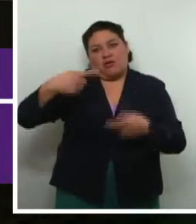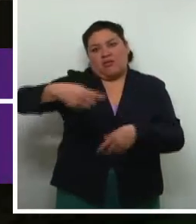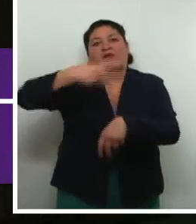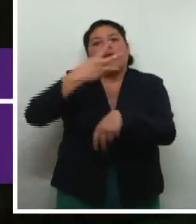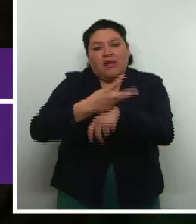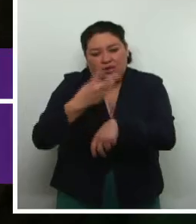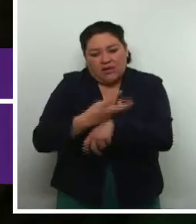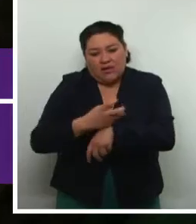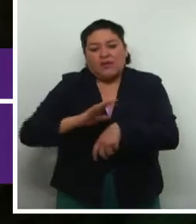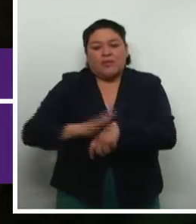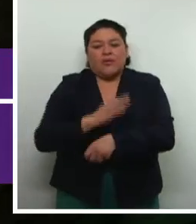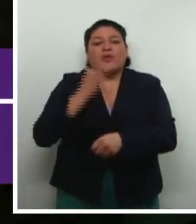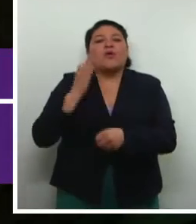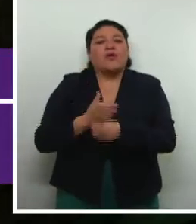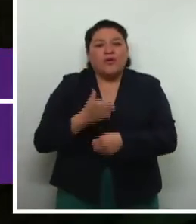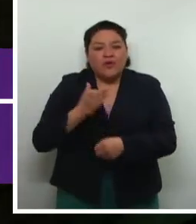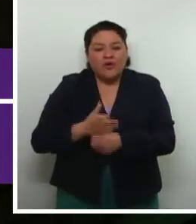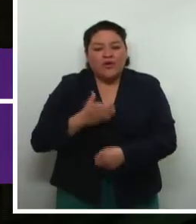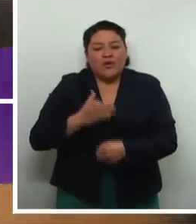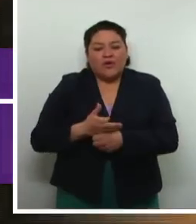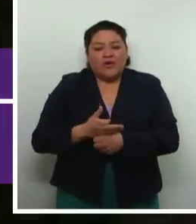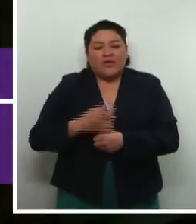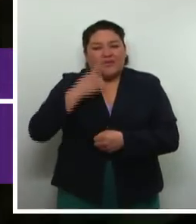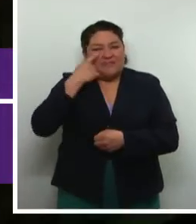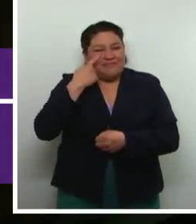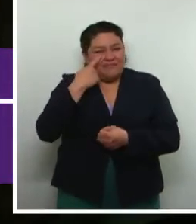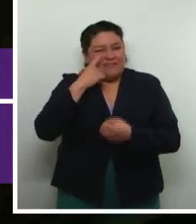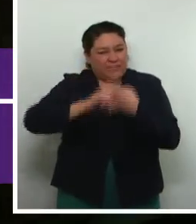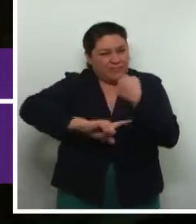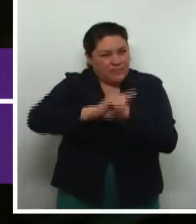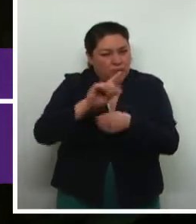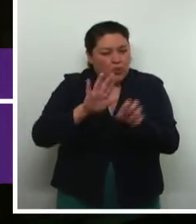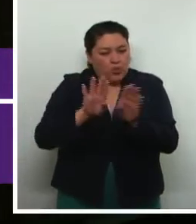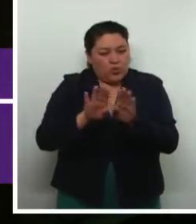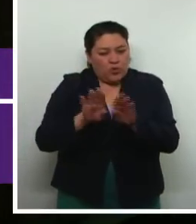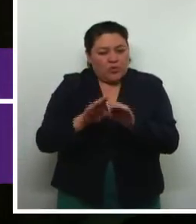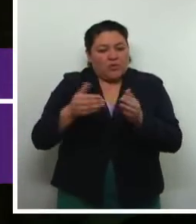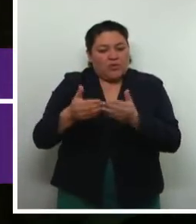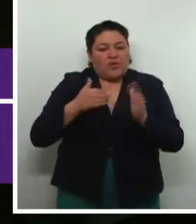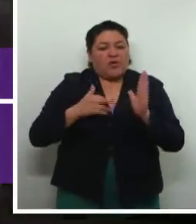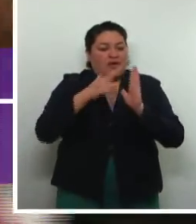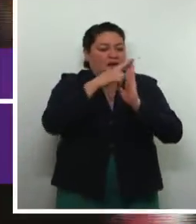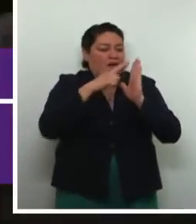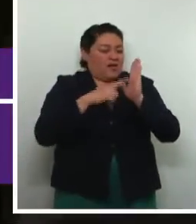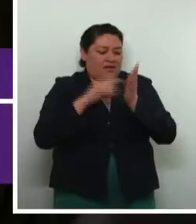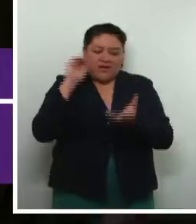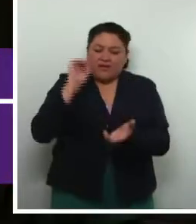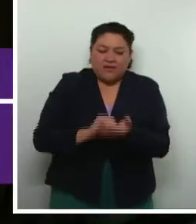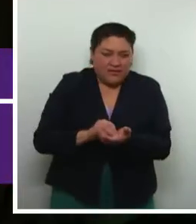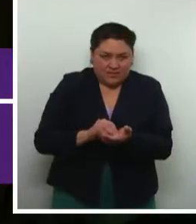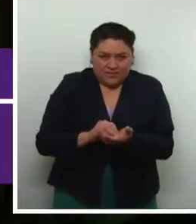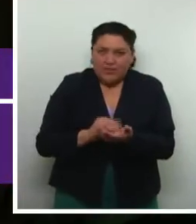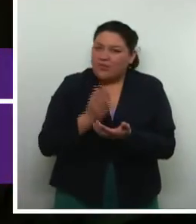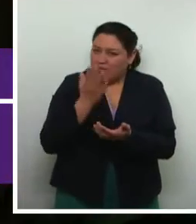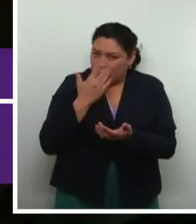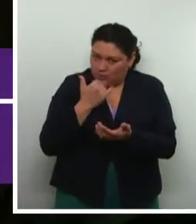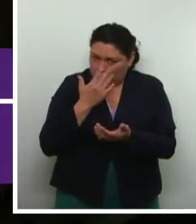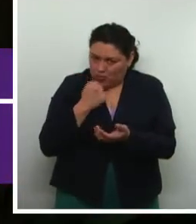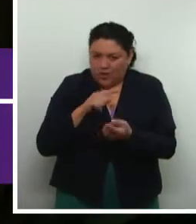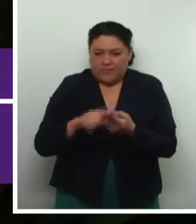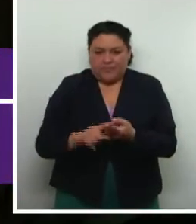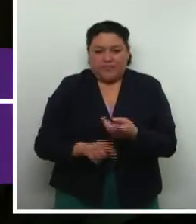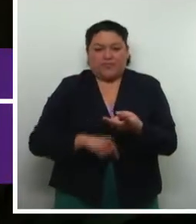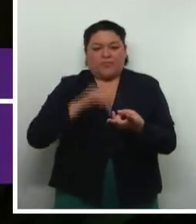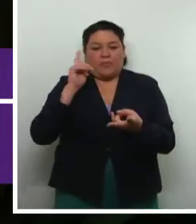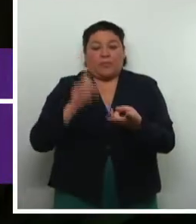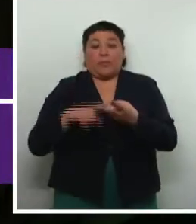porque estamos basándonos, primero, en una regla que no está escrita, en un acuerdo que no